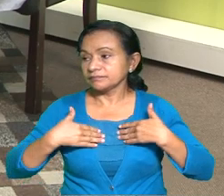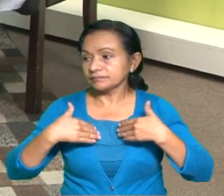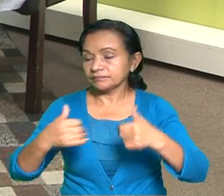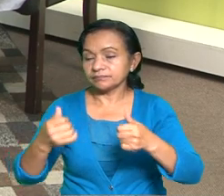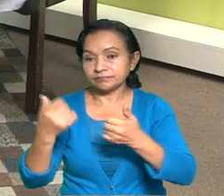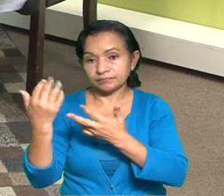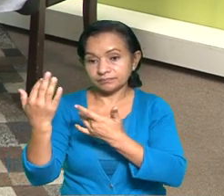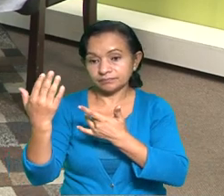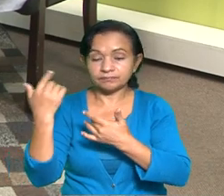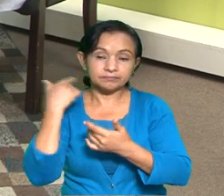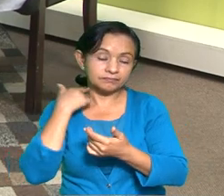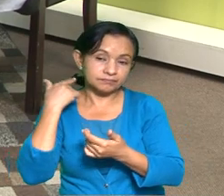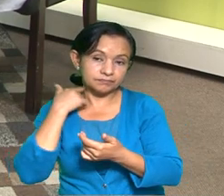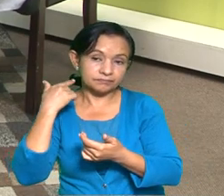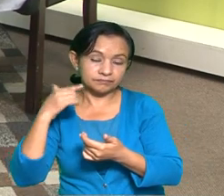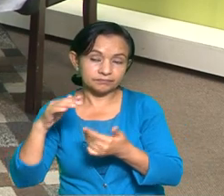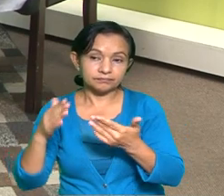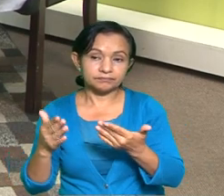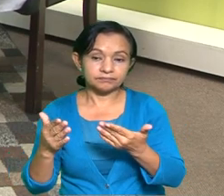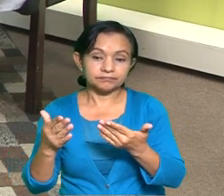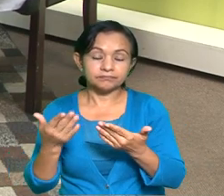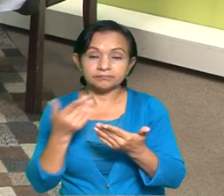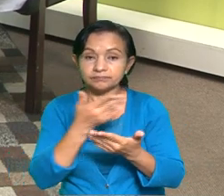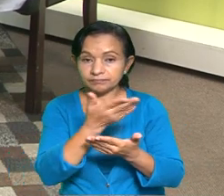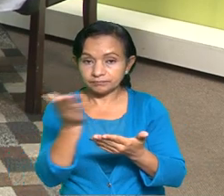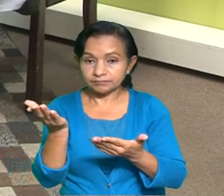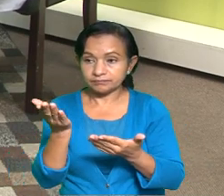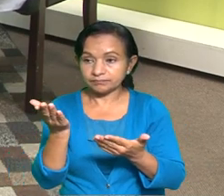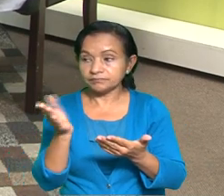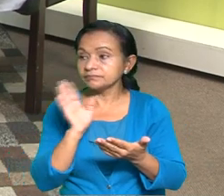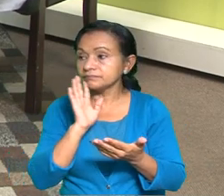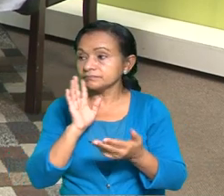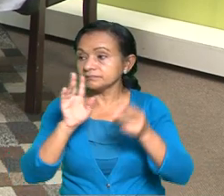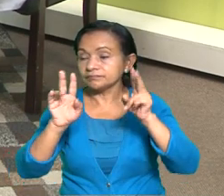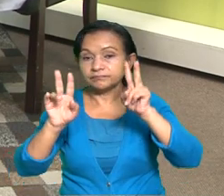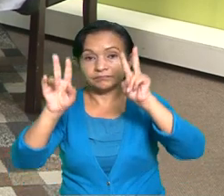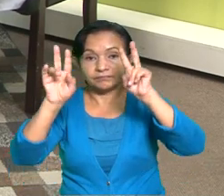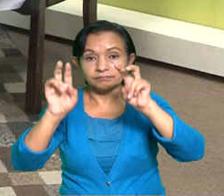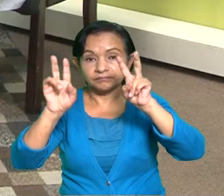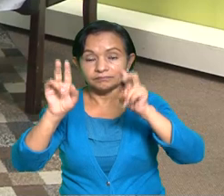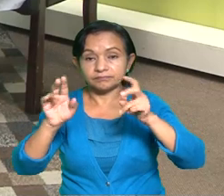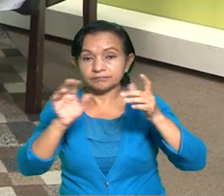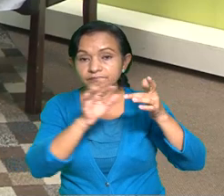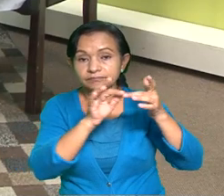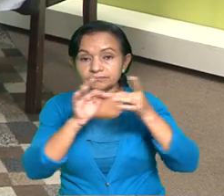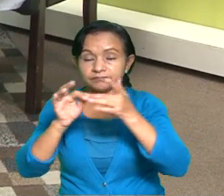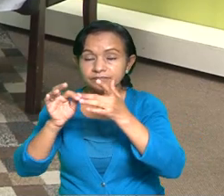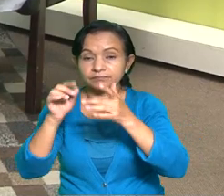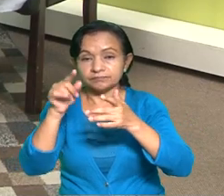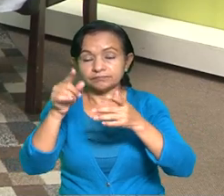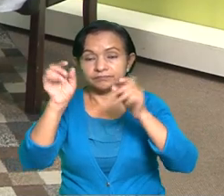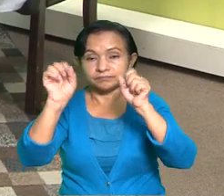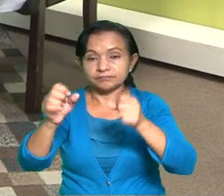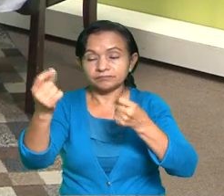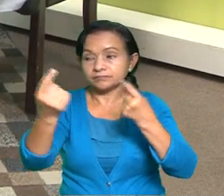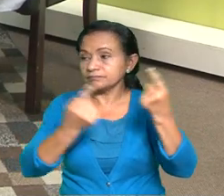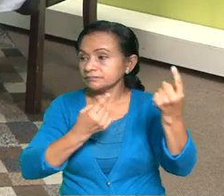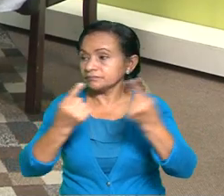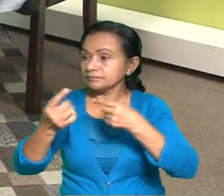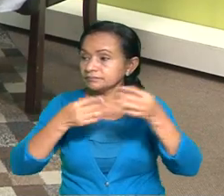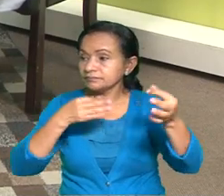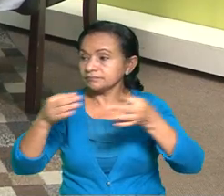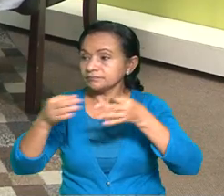Le esperamos siempre para que cuando hayan temas relacionados a su especialidad, usted nos pueda siempre instruir